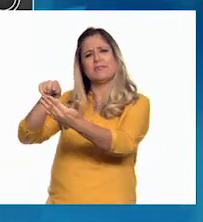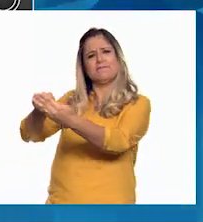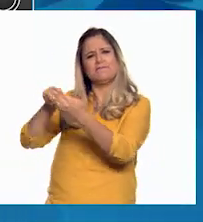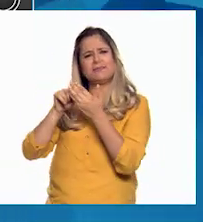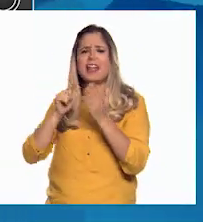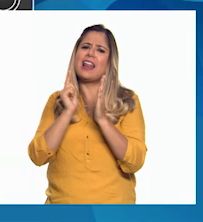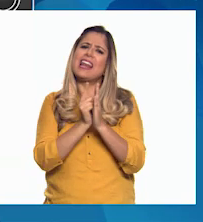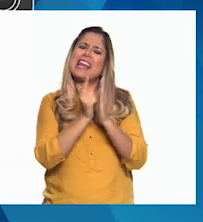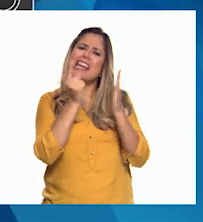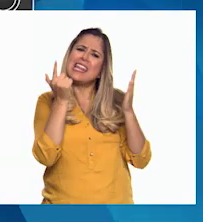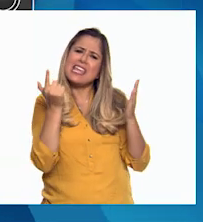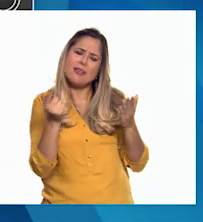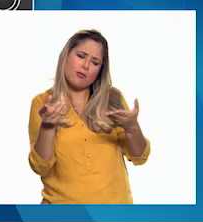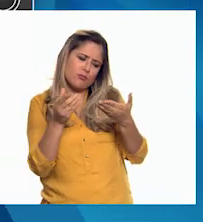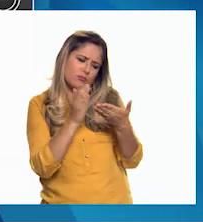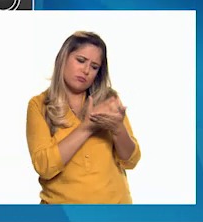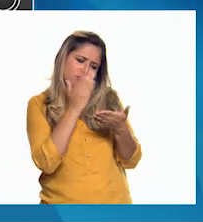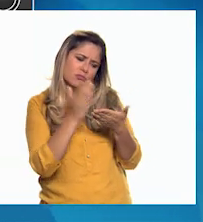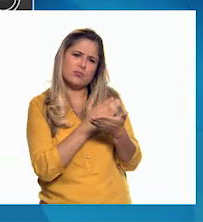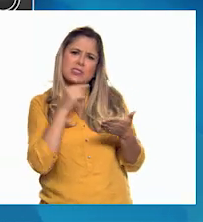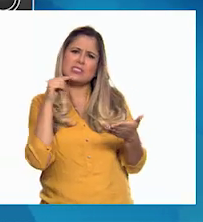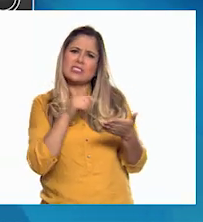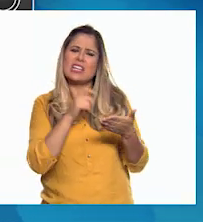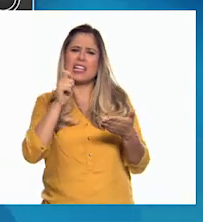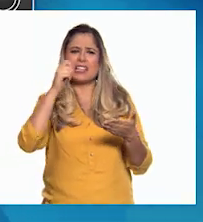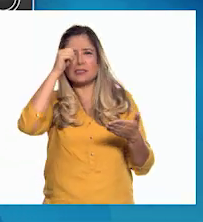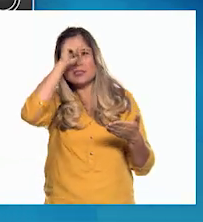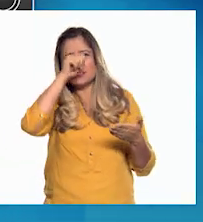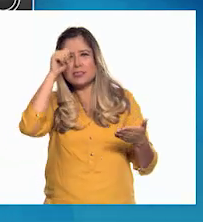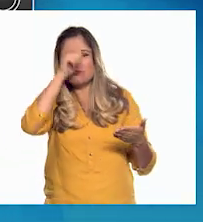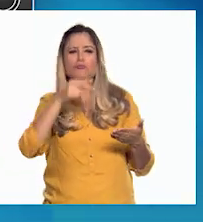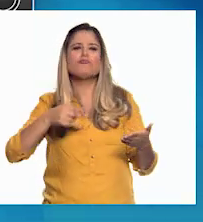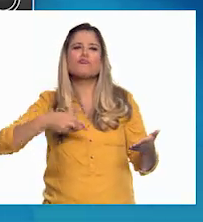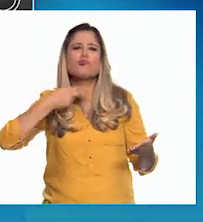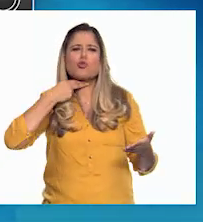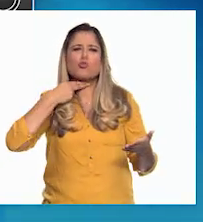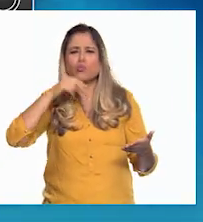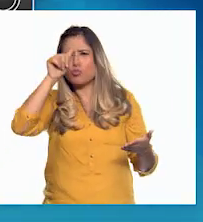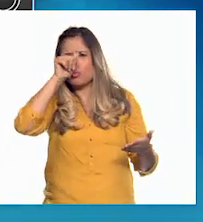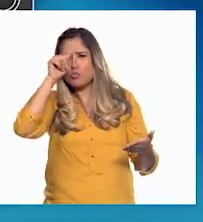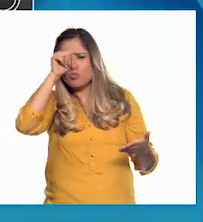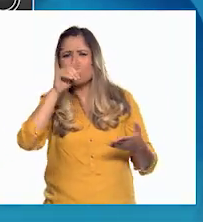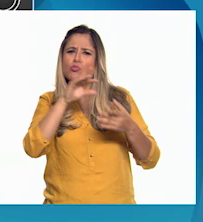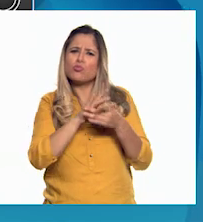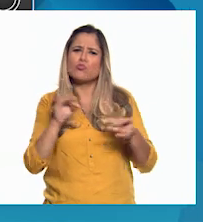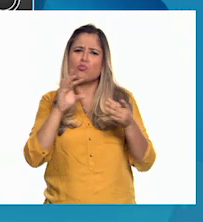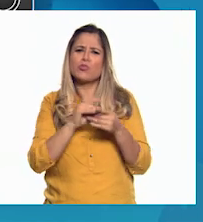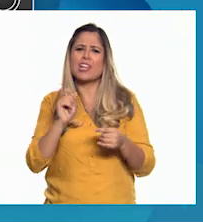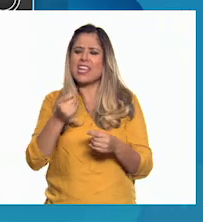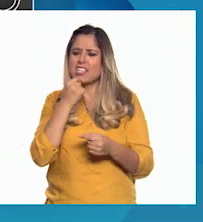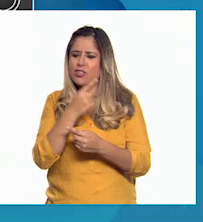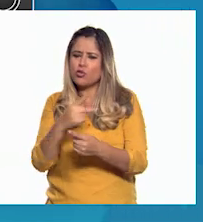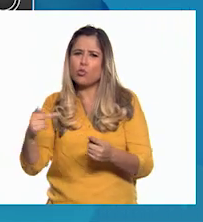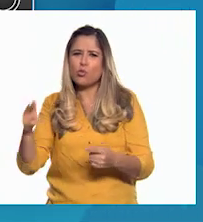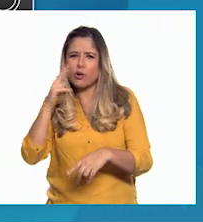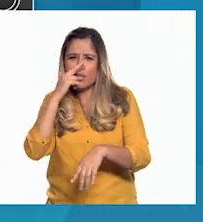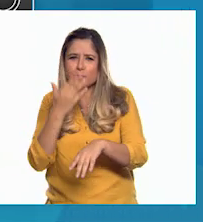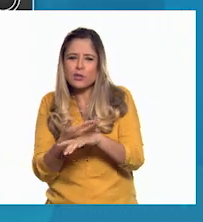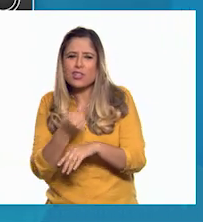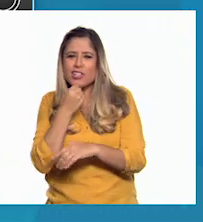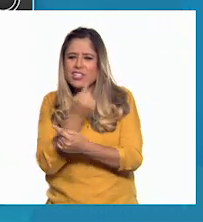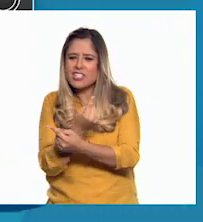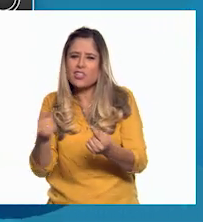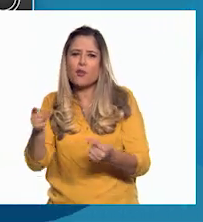un libro escrito yo creo que por un cura de nombre Pallavicini, que hablaba sobre los deberes de los niños, los deberes para con